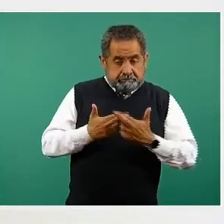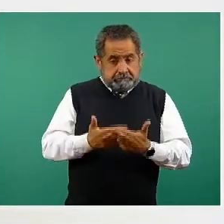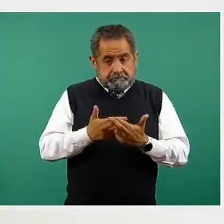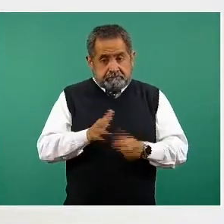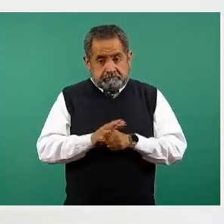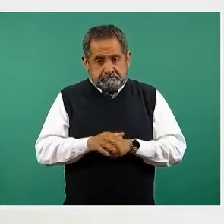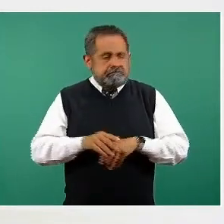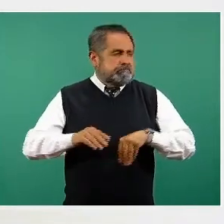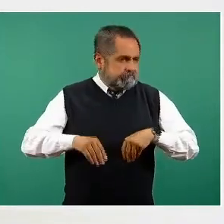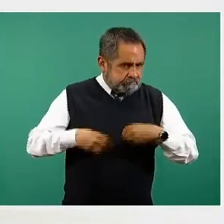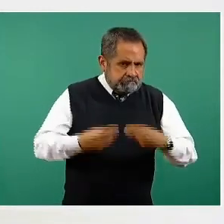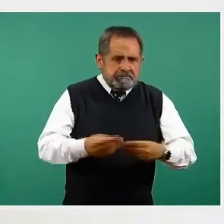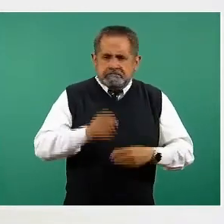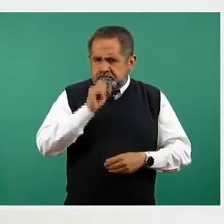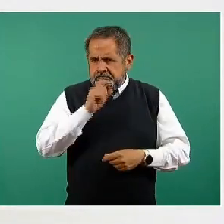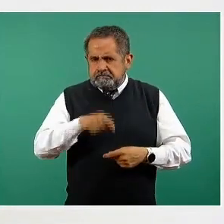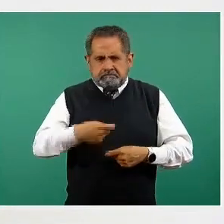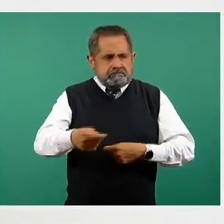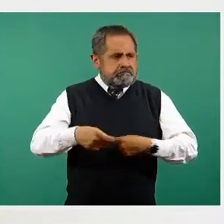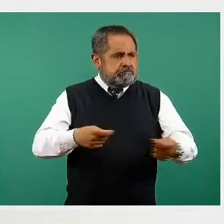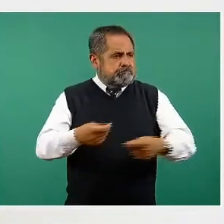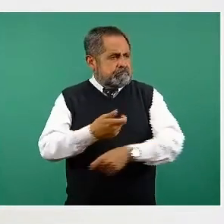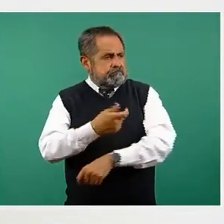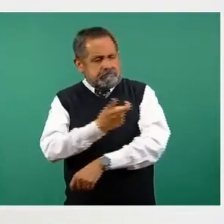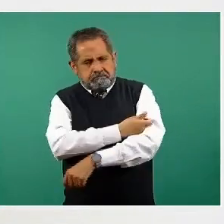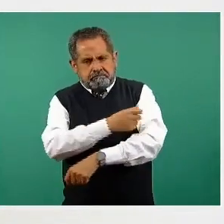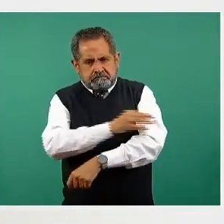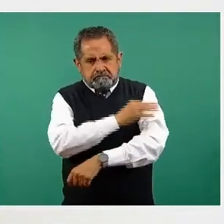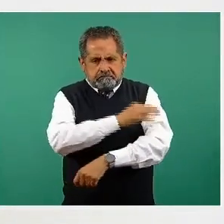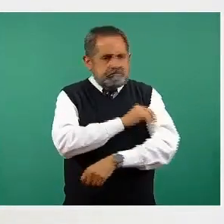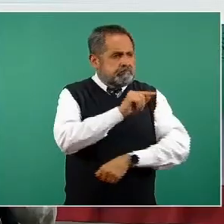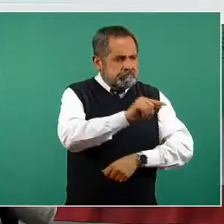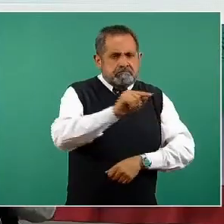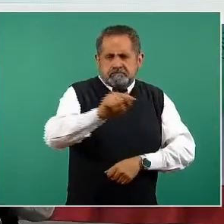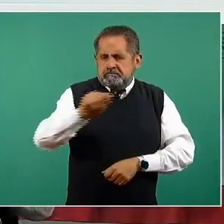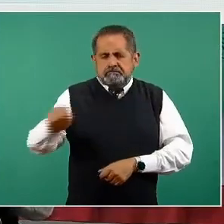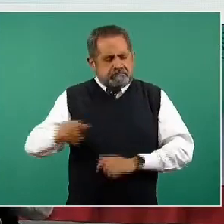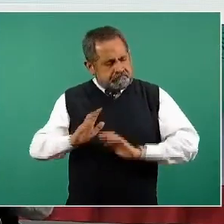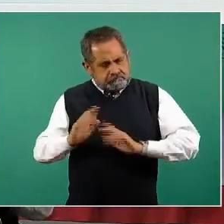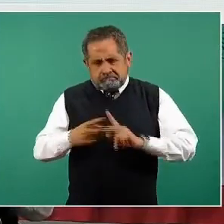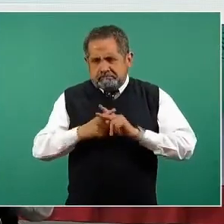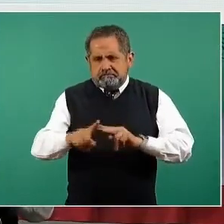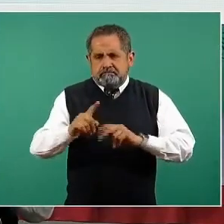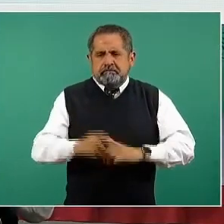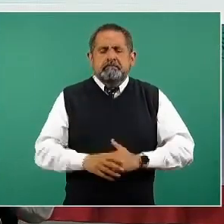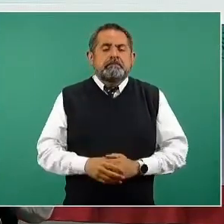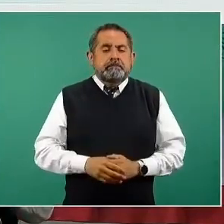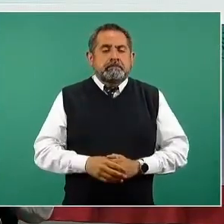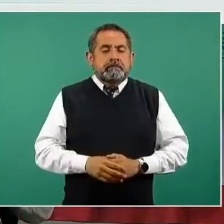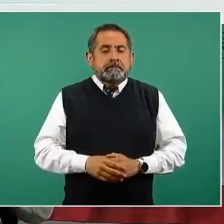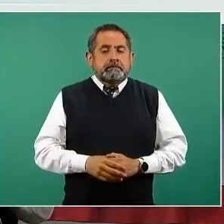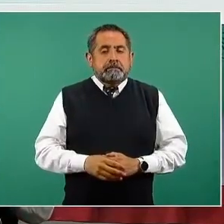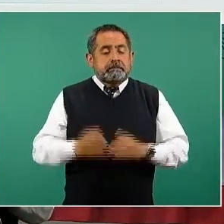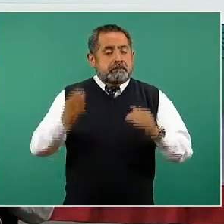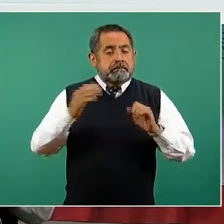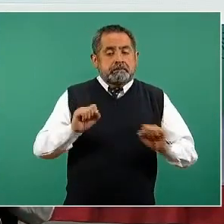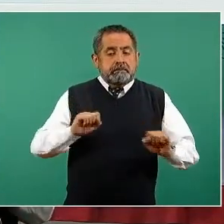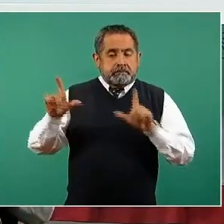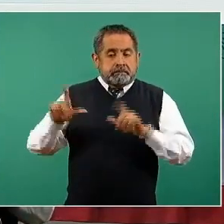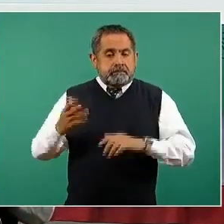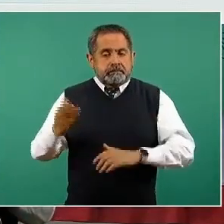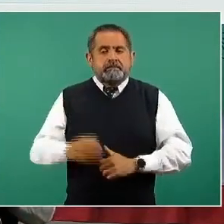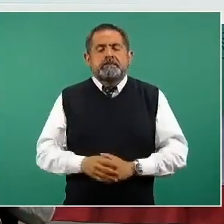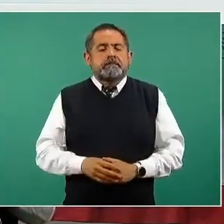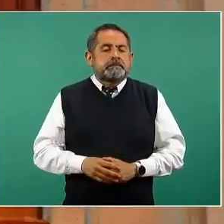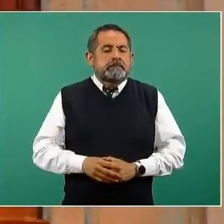solamente para distribuirse, sino ya también para empezar a aplicarlas. Si vemos la siguiente diapositiva,